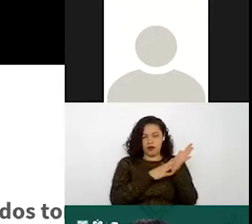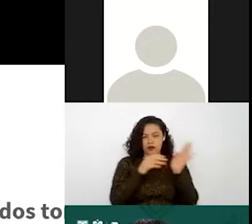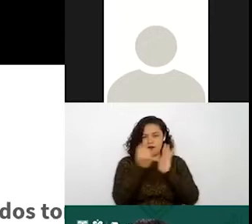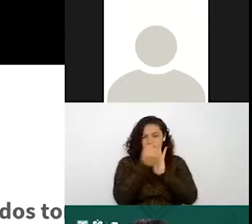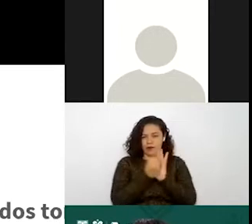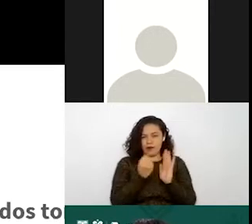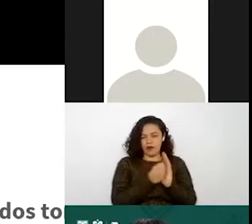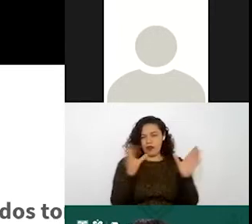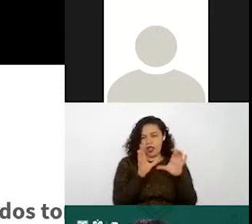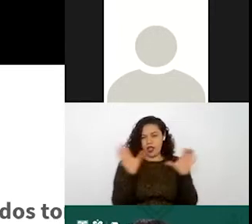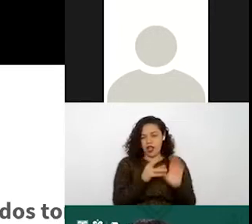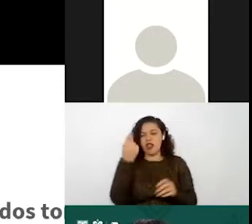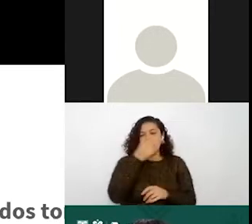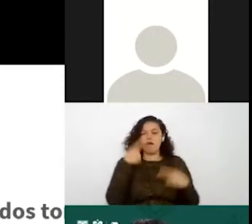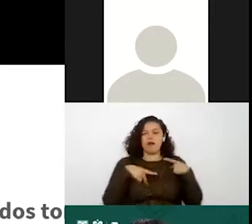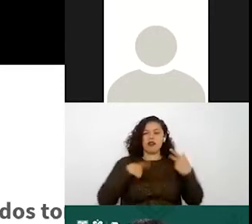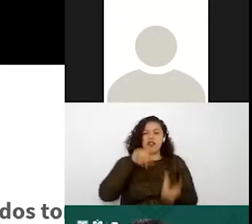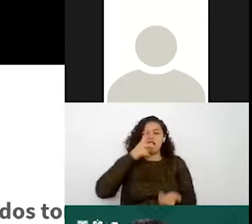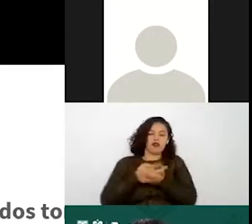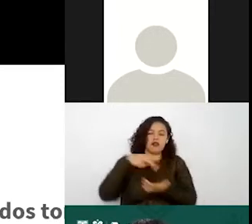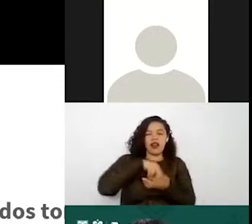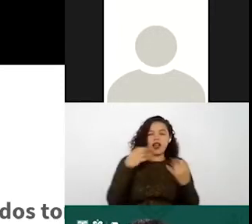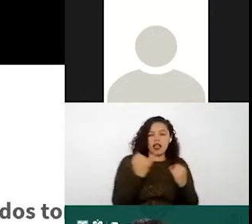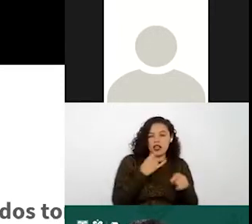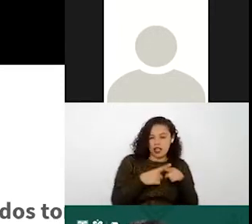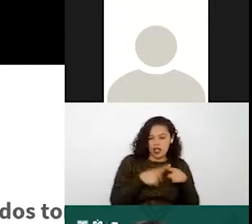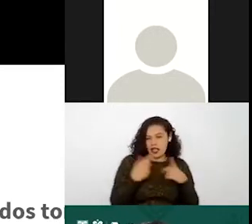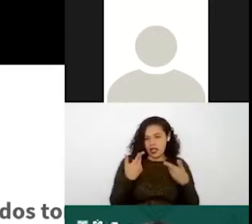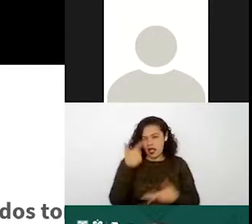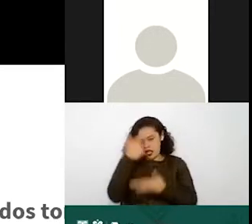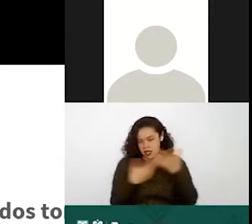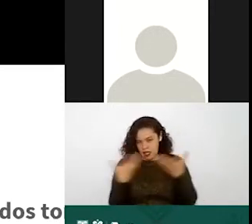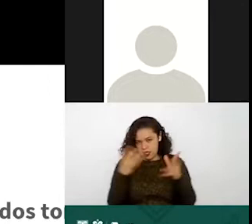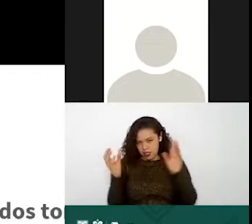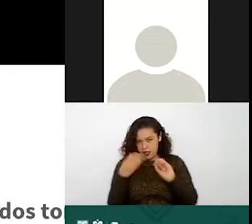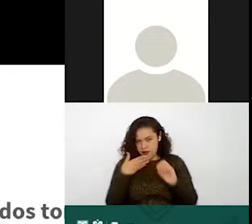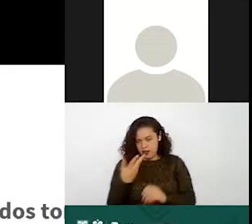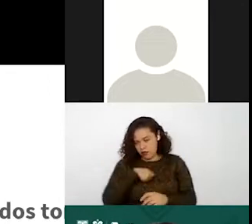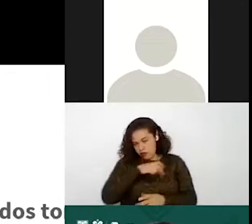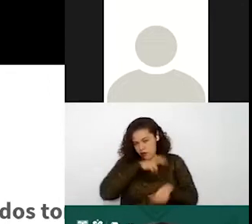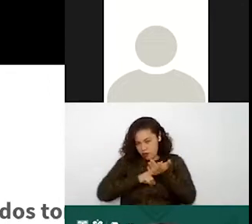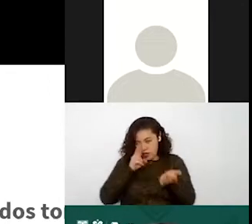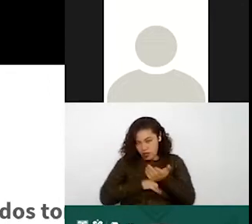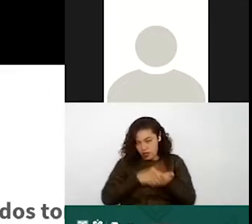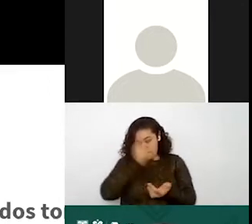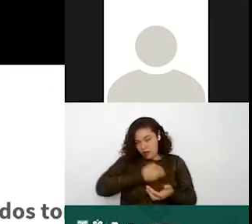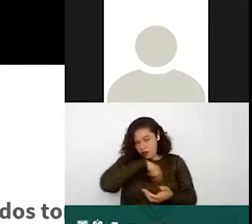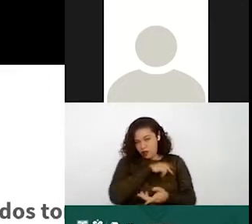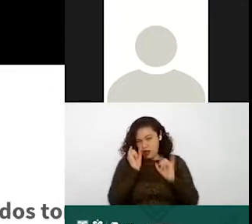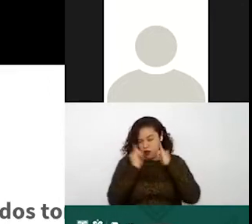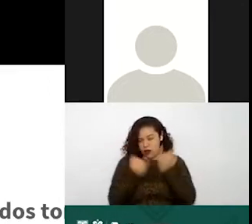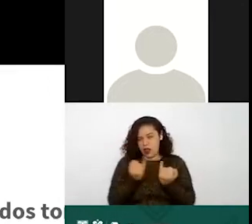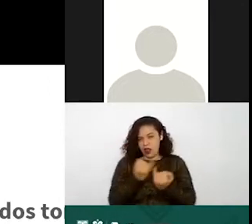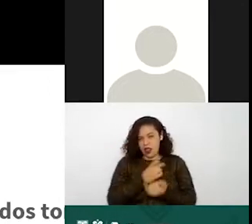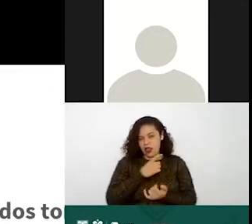bueno nombrar Quiénes estuvieron presentes y certificar la asistencia para efecto de dar validez nosotros aquí en la interior de la junta y que se